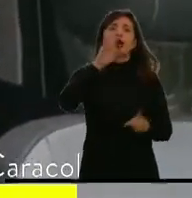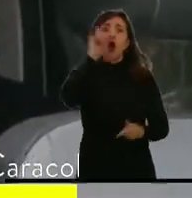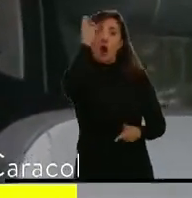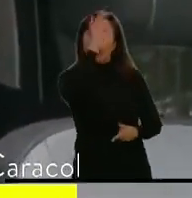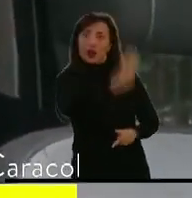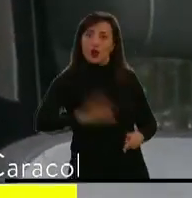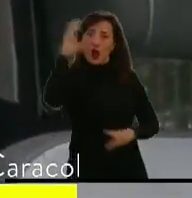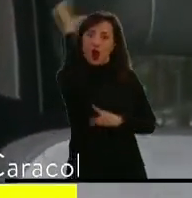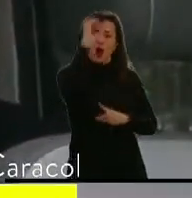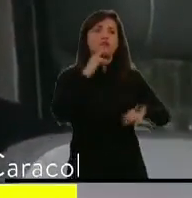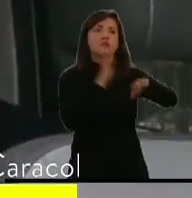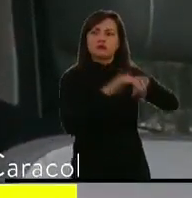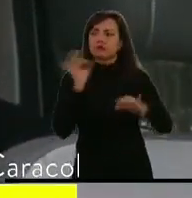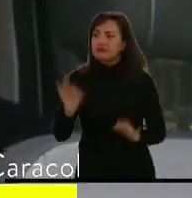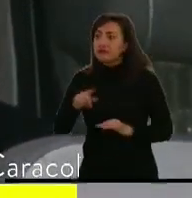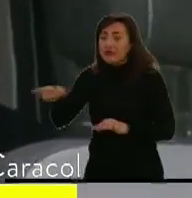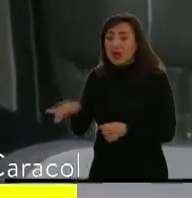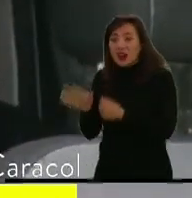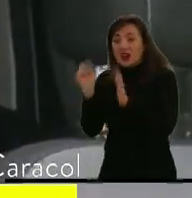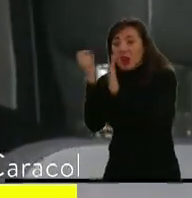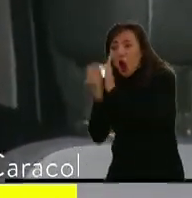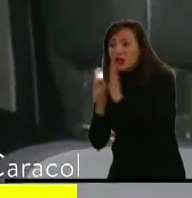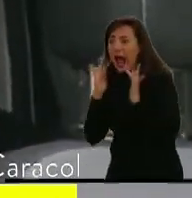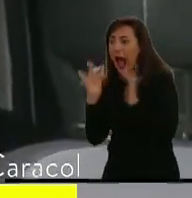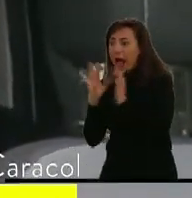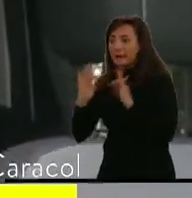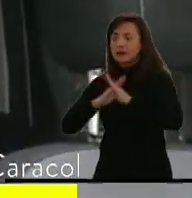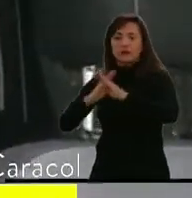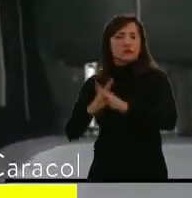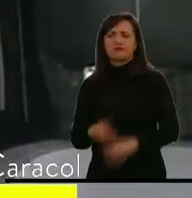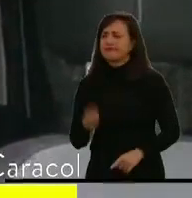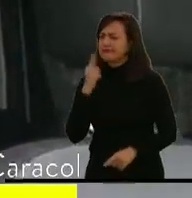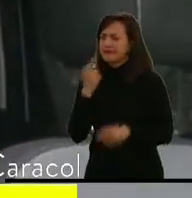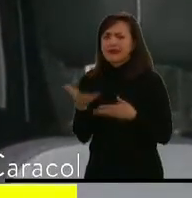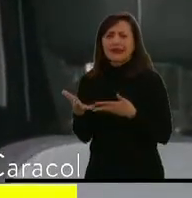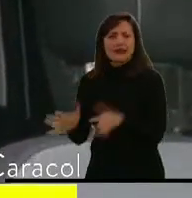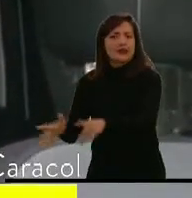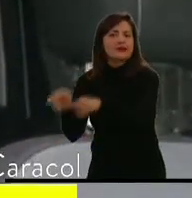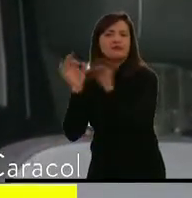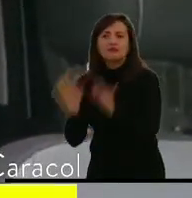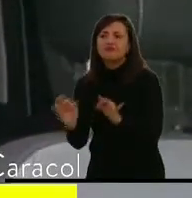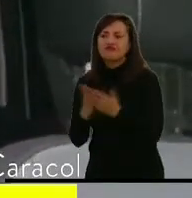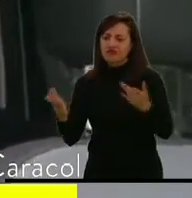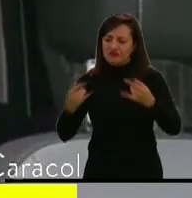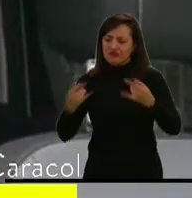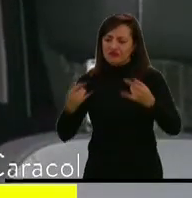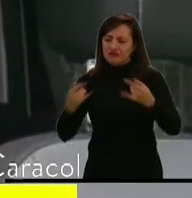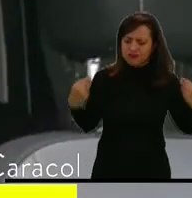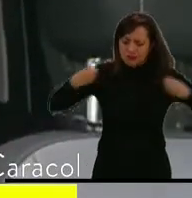laborales que tienen los médicos y los pésimos elementos de protección